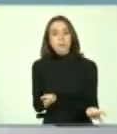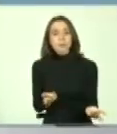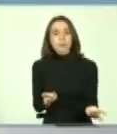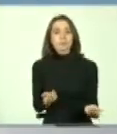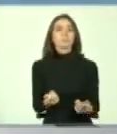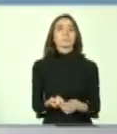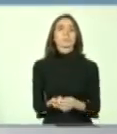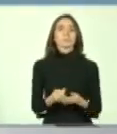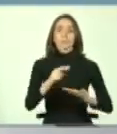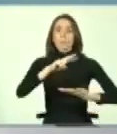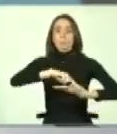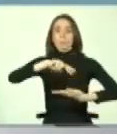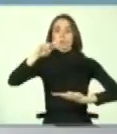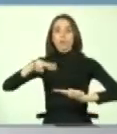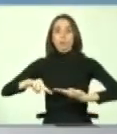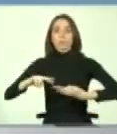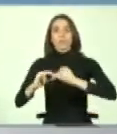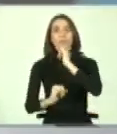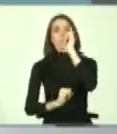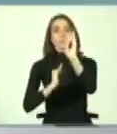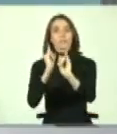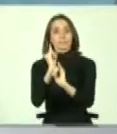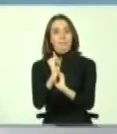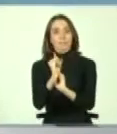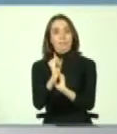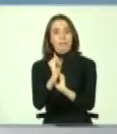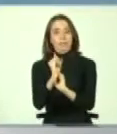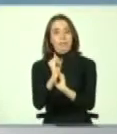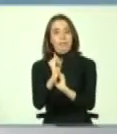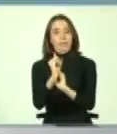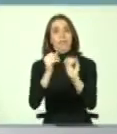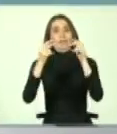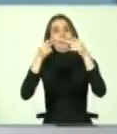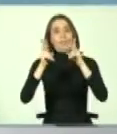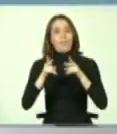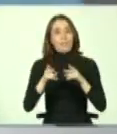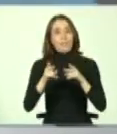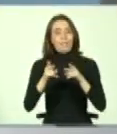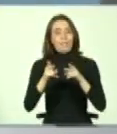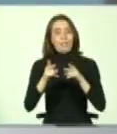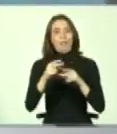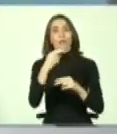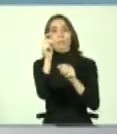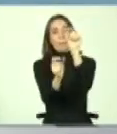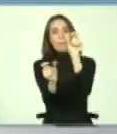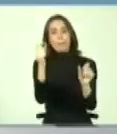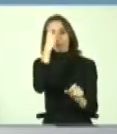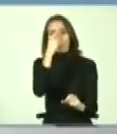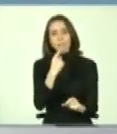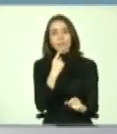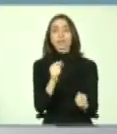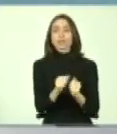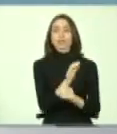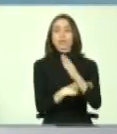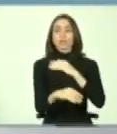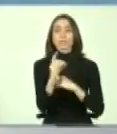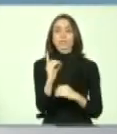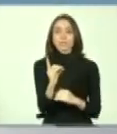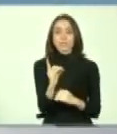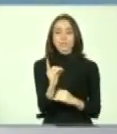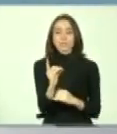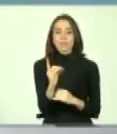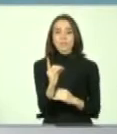la convención internacional de derechos de las personas con discapacidad